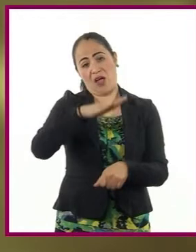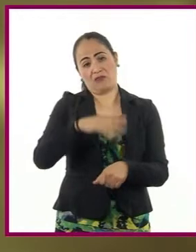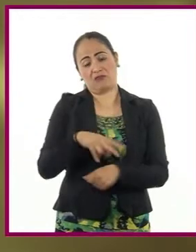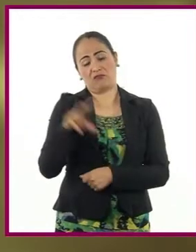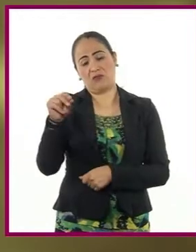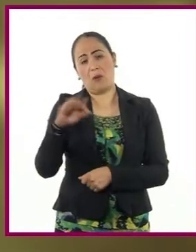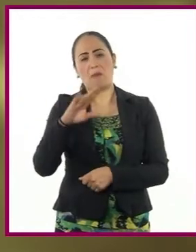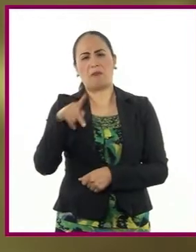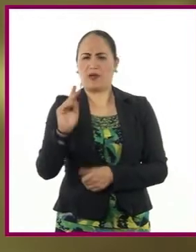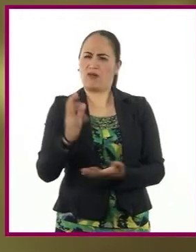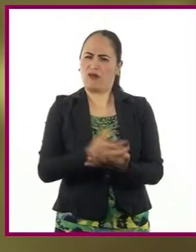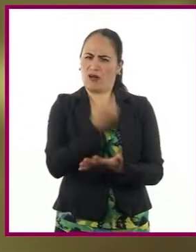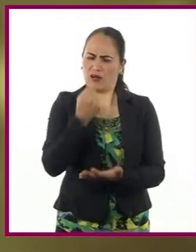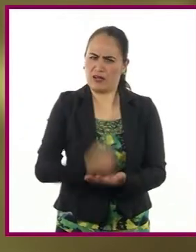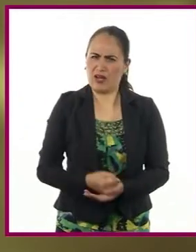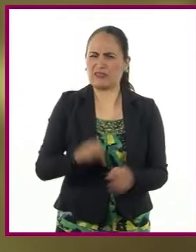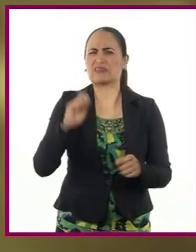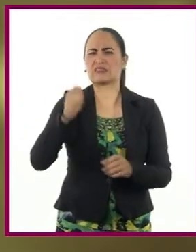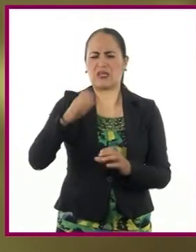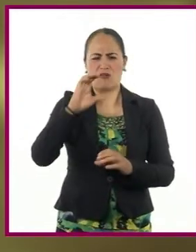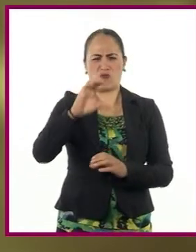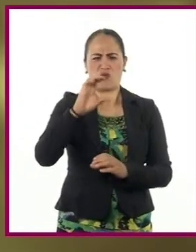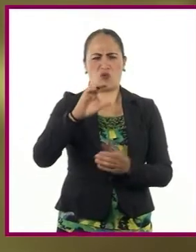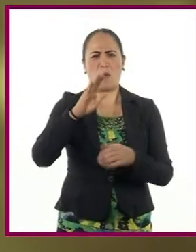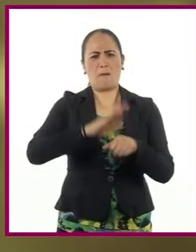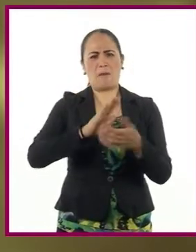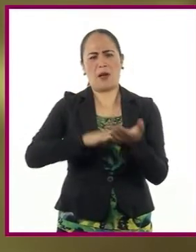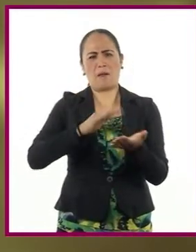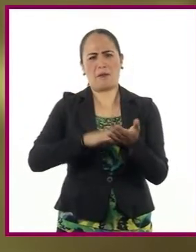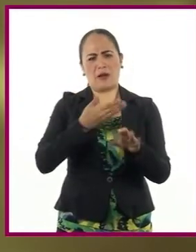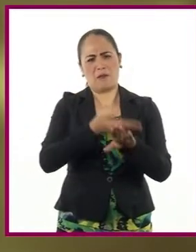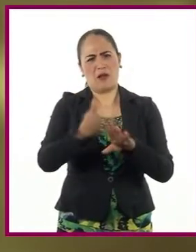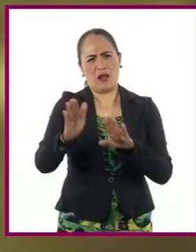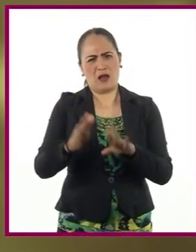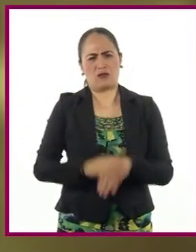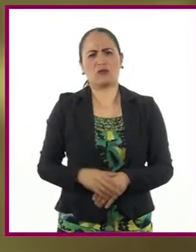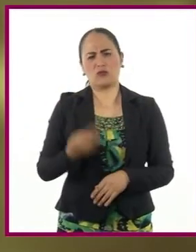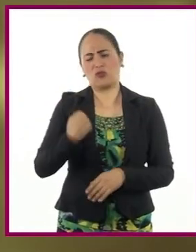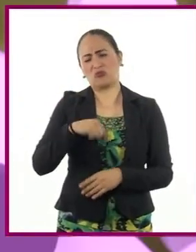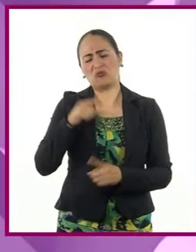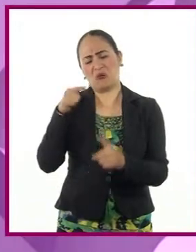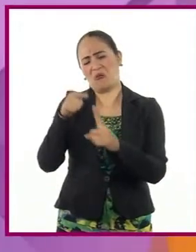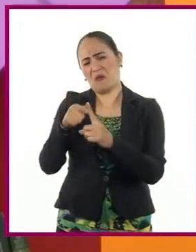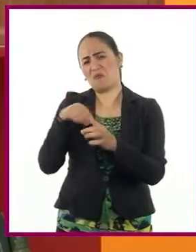ganamos un paquete de hojas blancas, porque según él, al menos algo habíamos logrado.